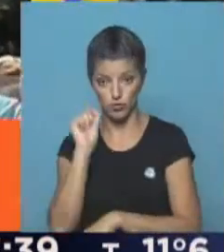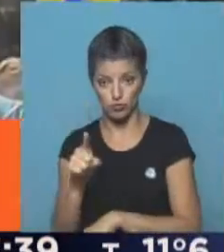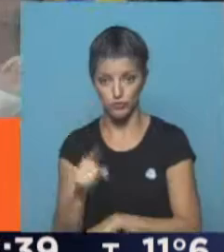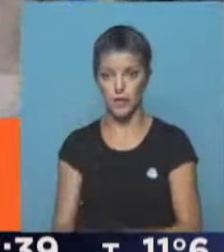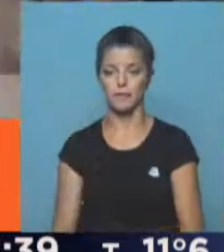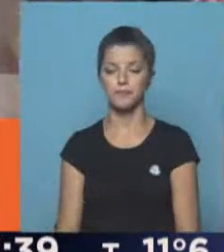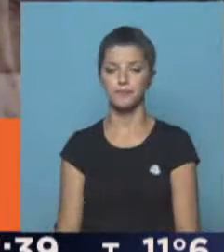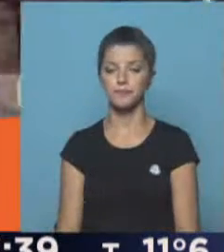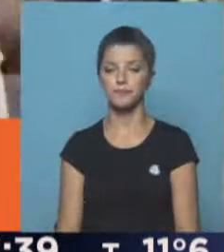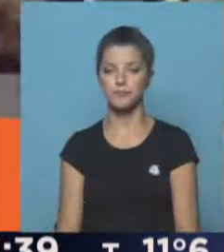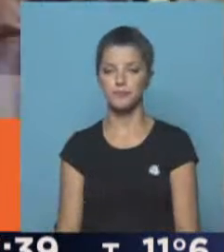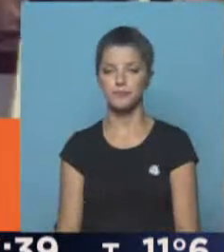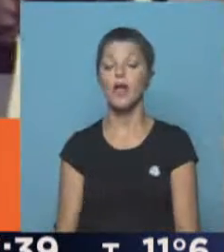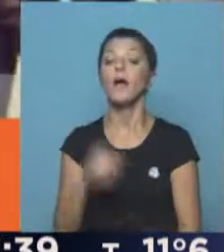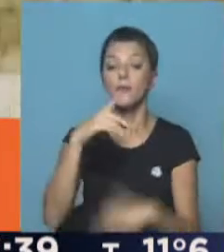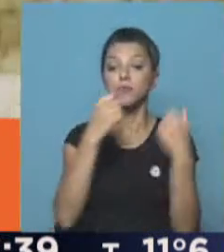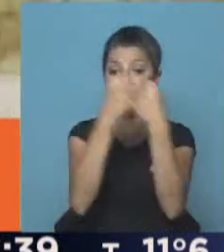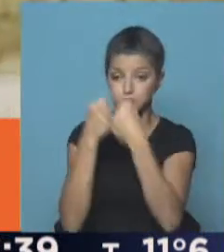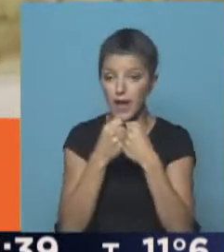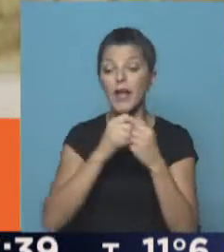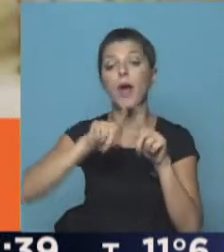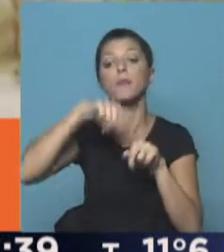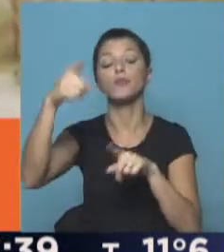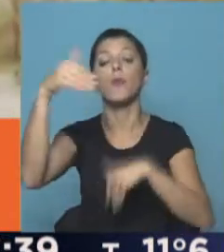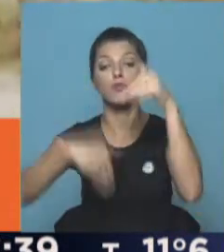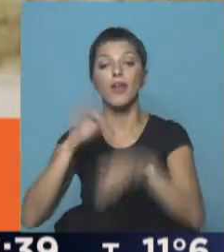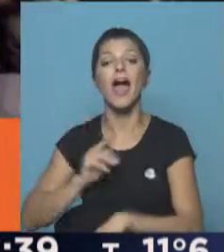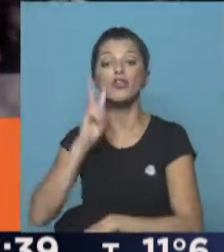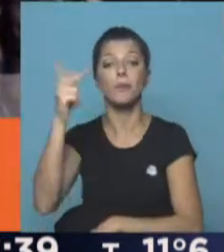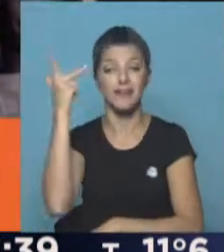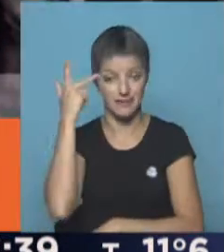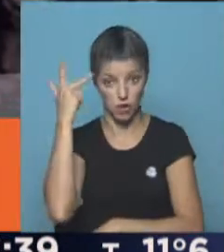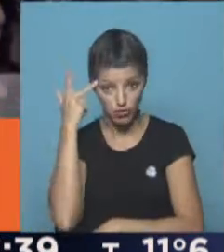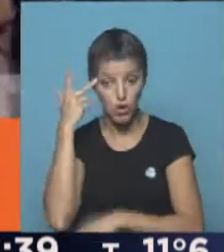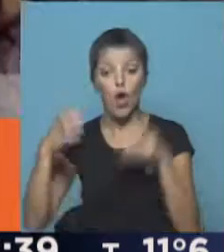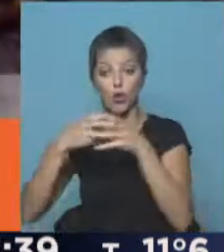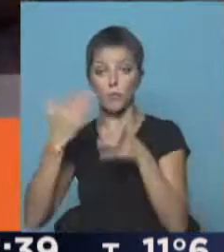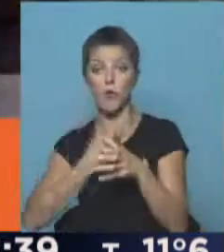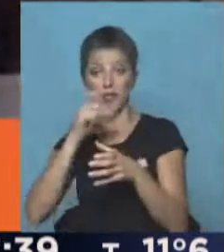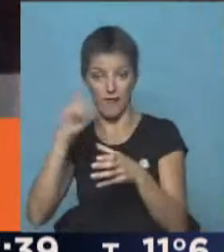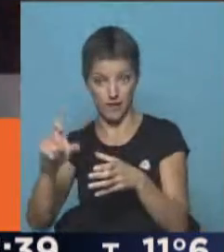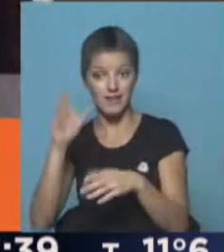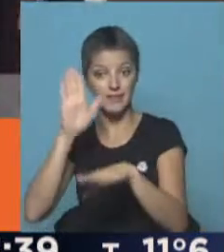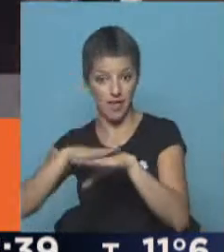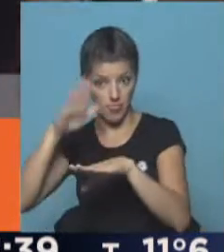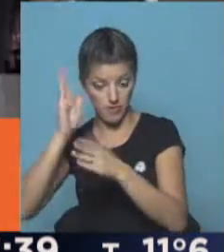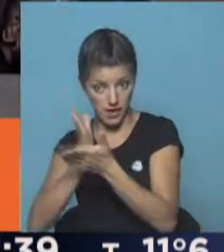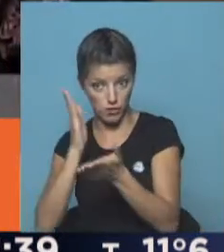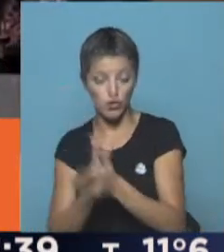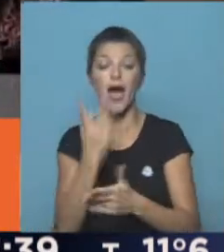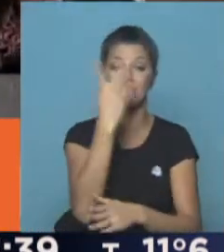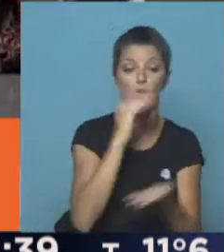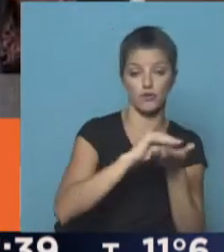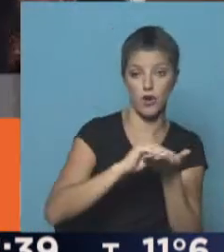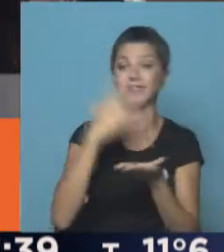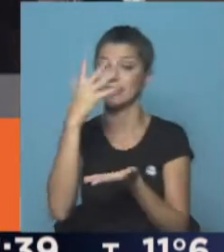a los convenios, en las próximas presidenciales de 2018, las FARC tendrán derecho a 10 bancas, 5 en el Senado y 5